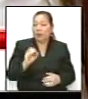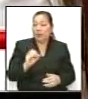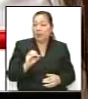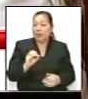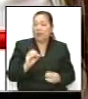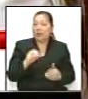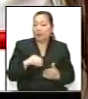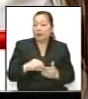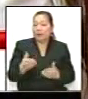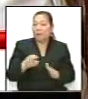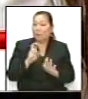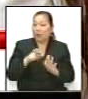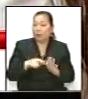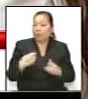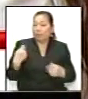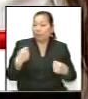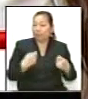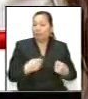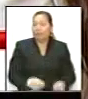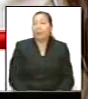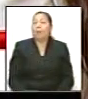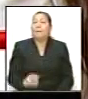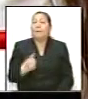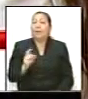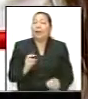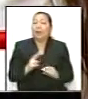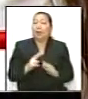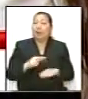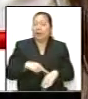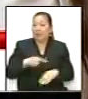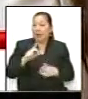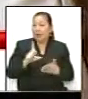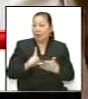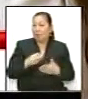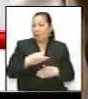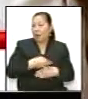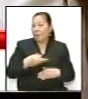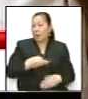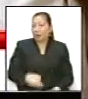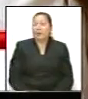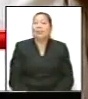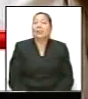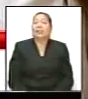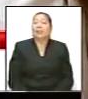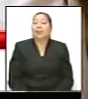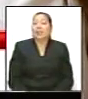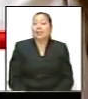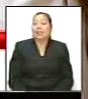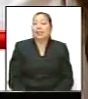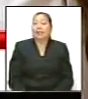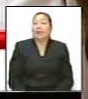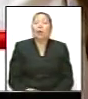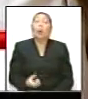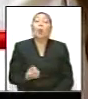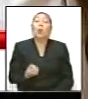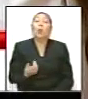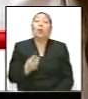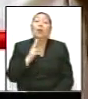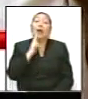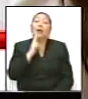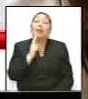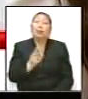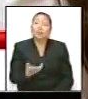se le solicitó el programa de inversiones para la región Lima Provincias en las transferencias efectuadas. ¿Sabes cuándo nos